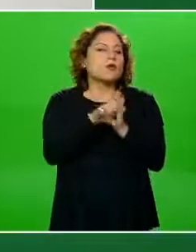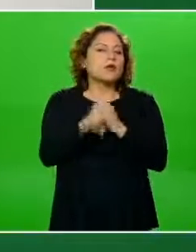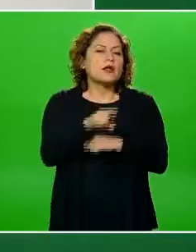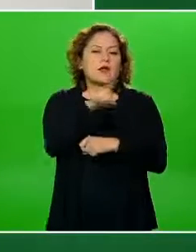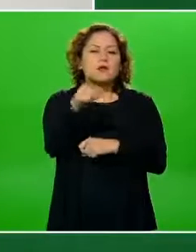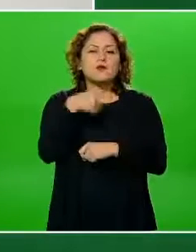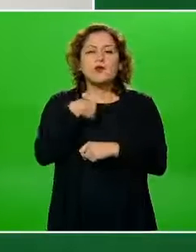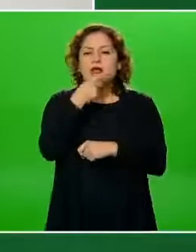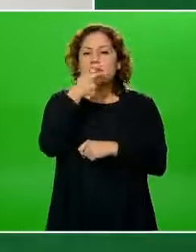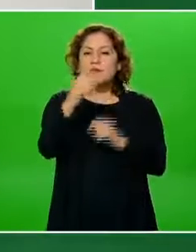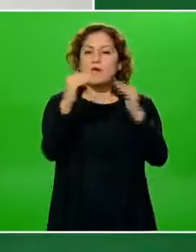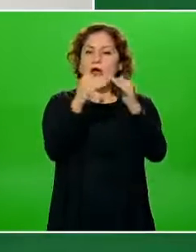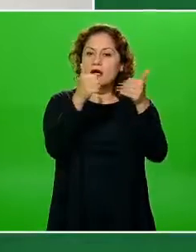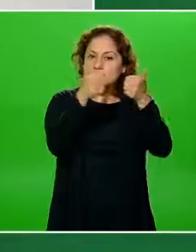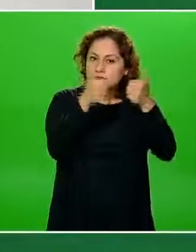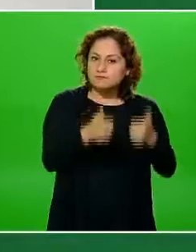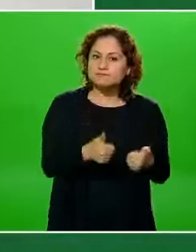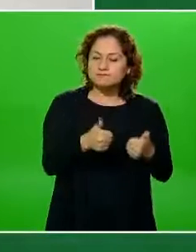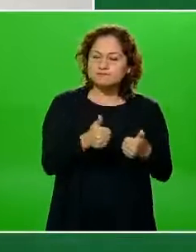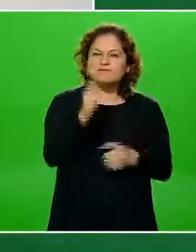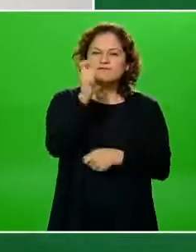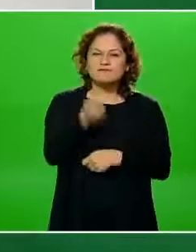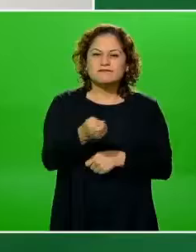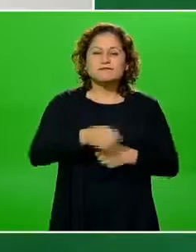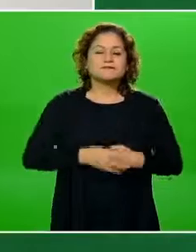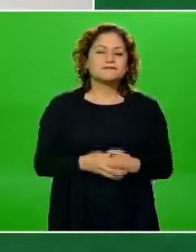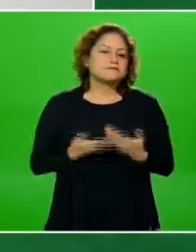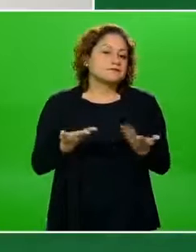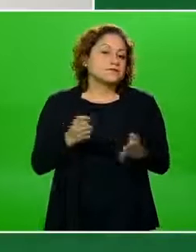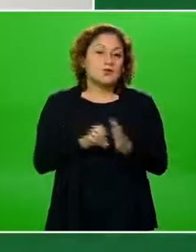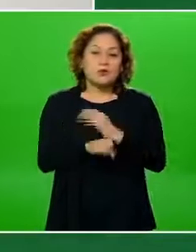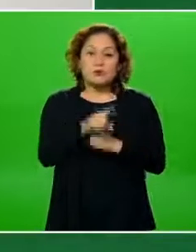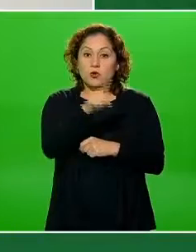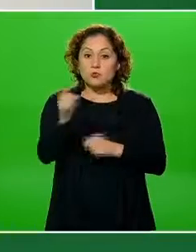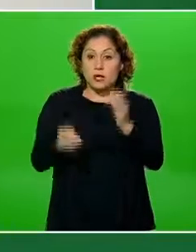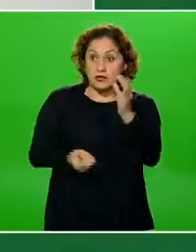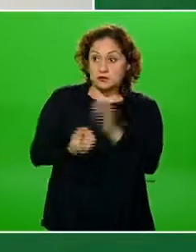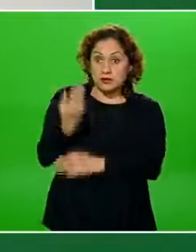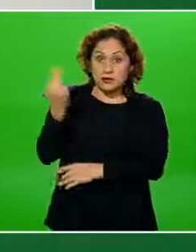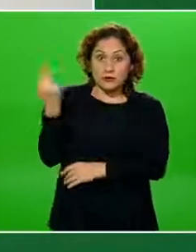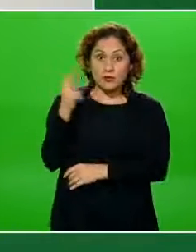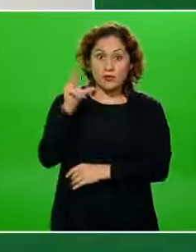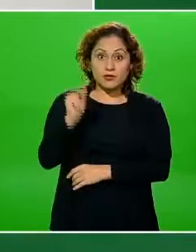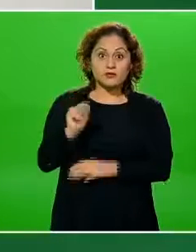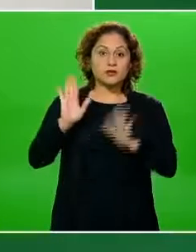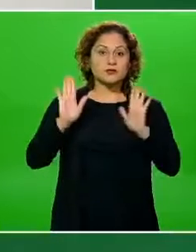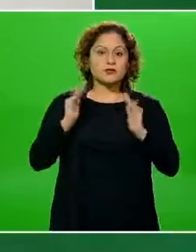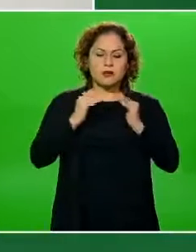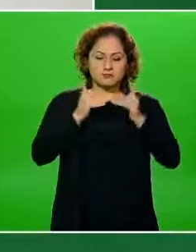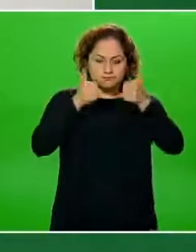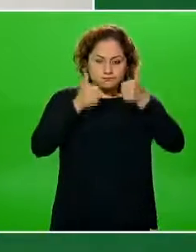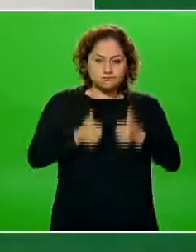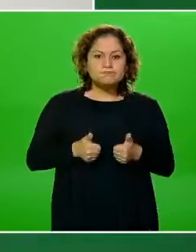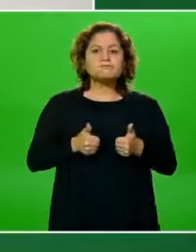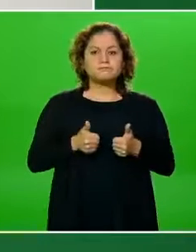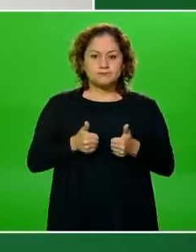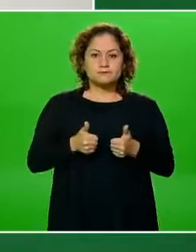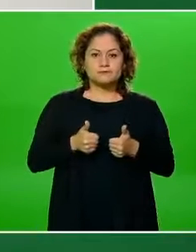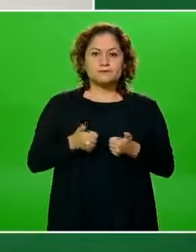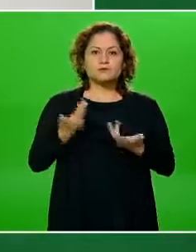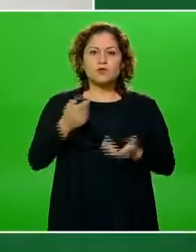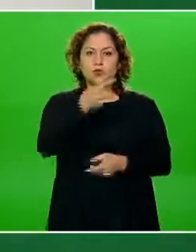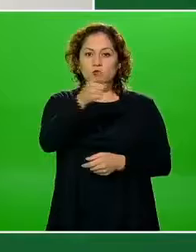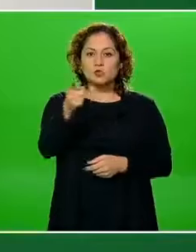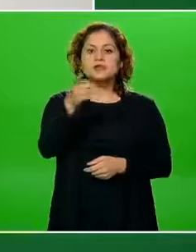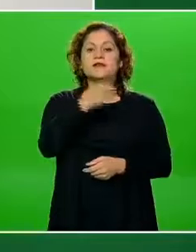nos referimos a si no es necesario que yo salga de casa, me mantengo en casa. Hay que recordar, como lo